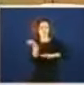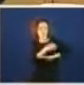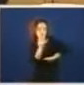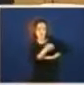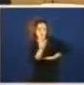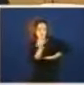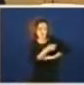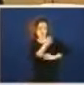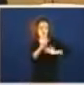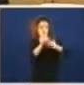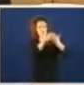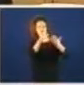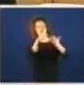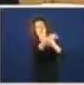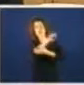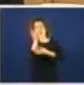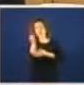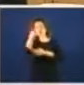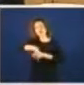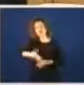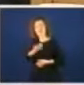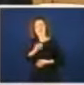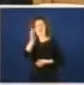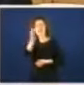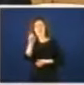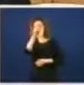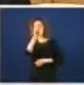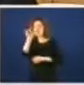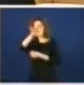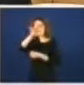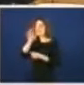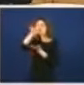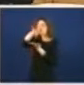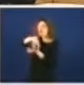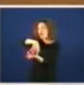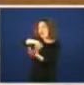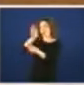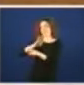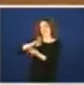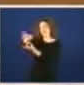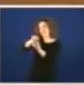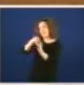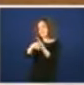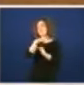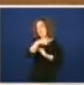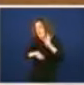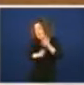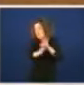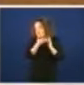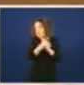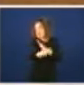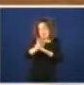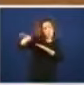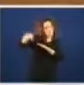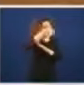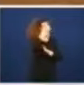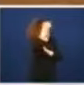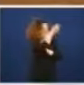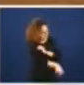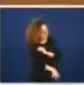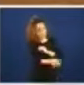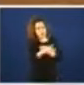alcalde de Portas Procesado por un delito fiscal E podría seguir E vostede sempre mirando para outro lado Mire, señor Feijó